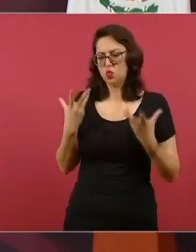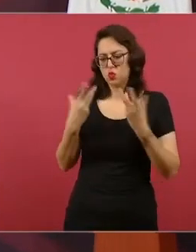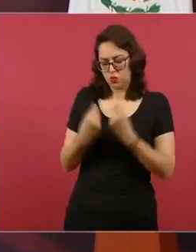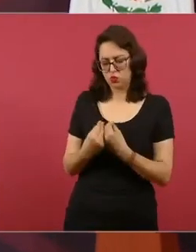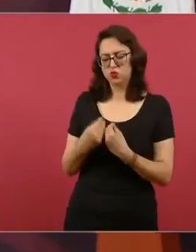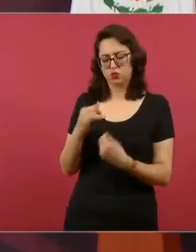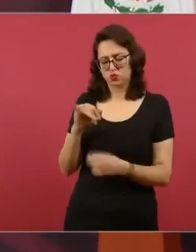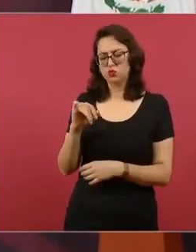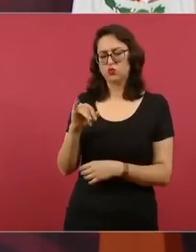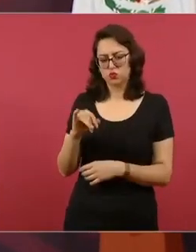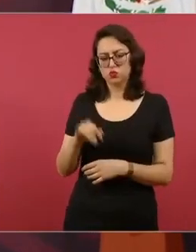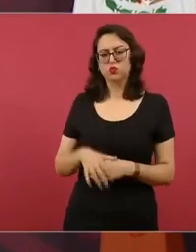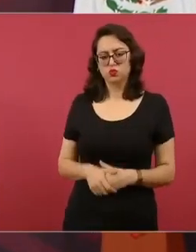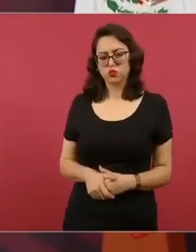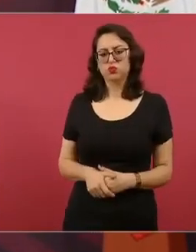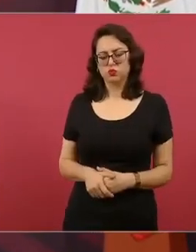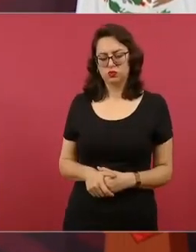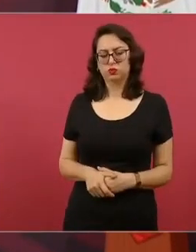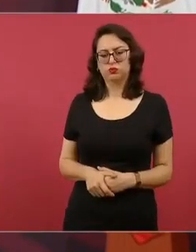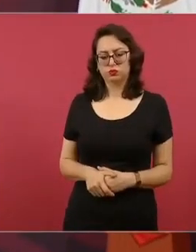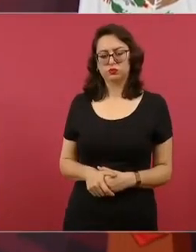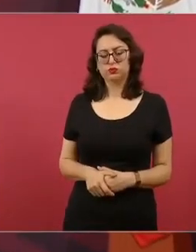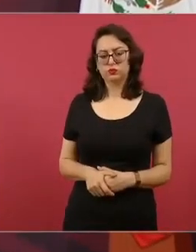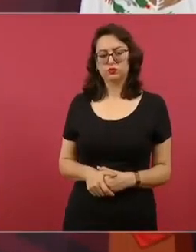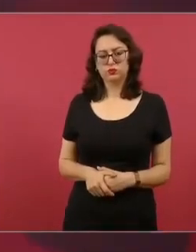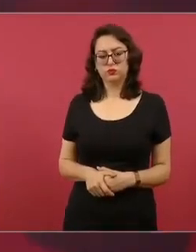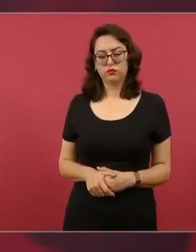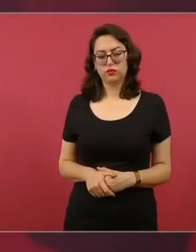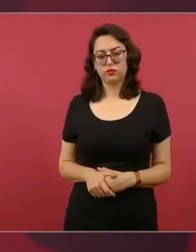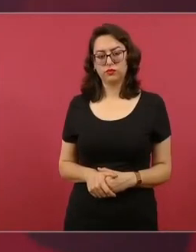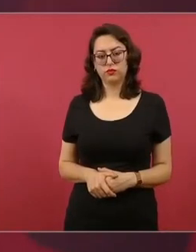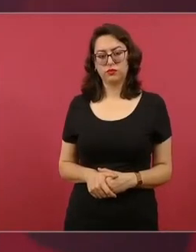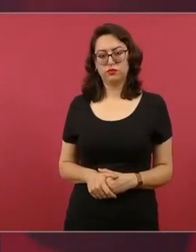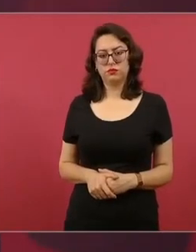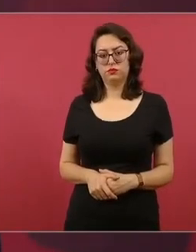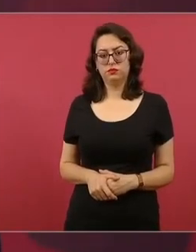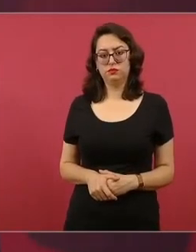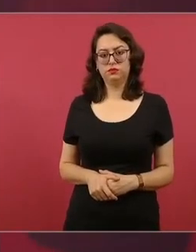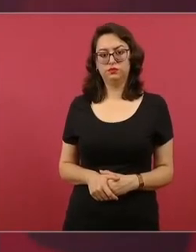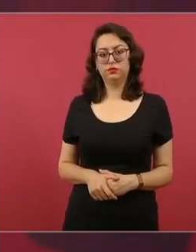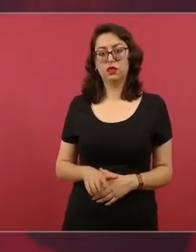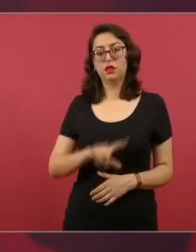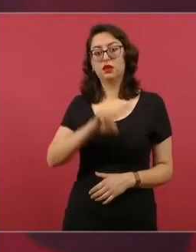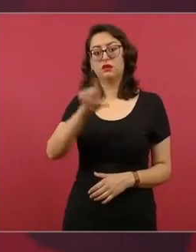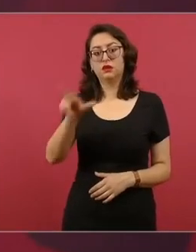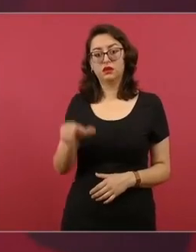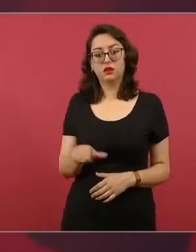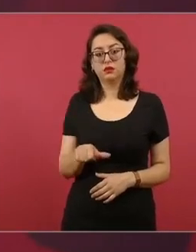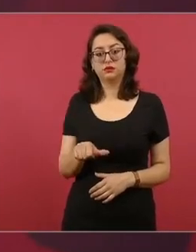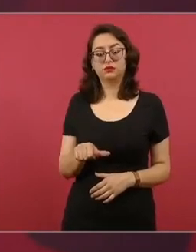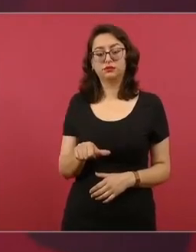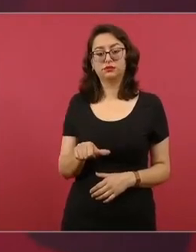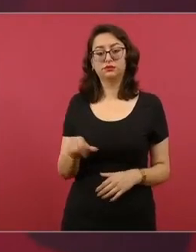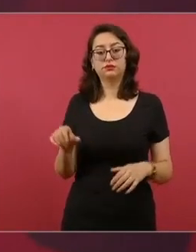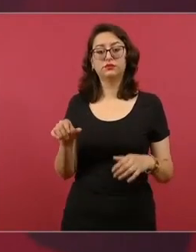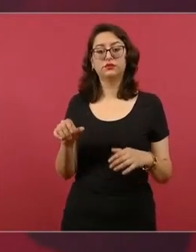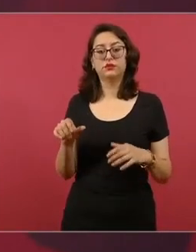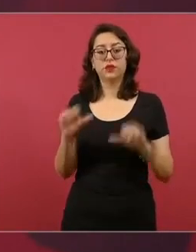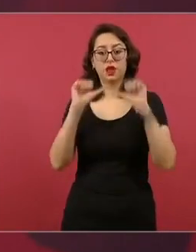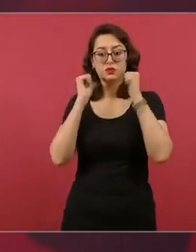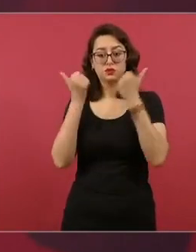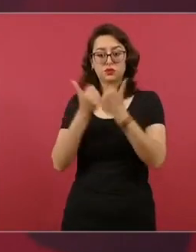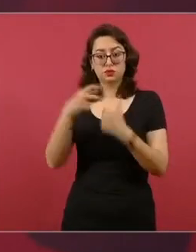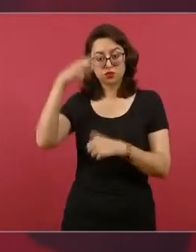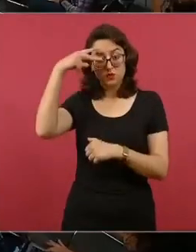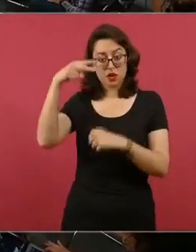estuve. Uh-huh. Y fuimos también a una comida con la Asociación Mexicana de